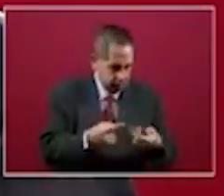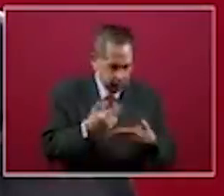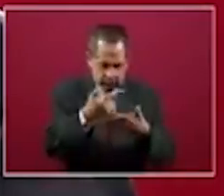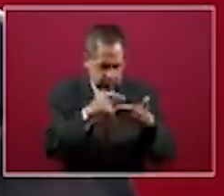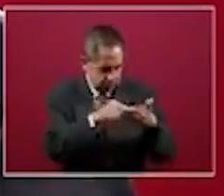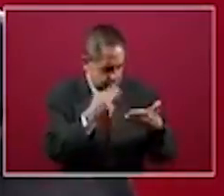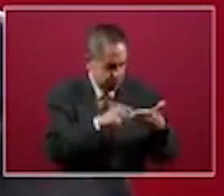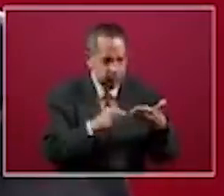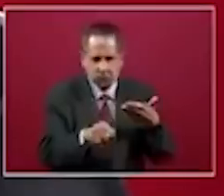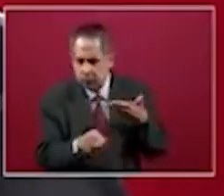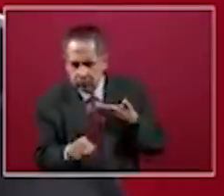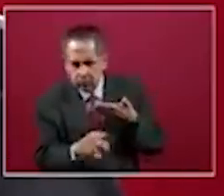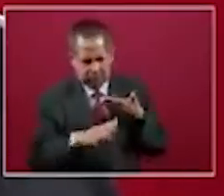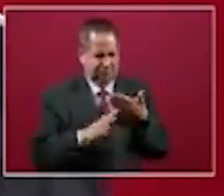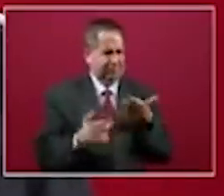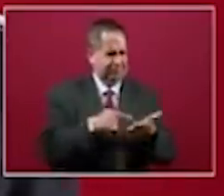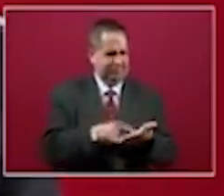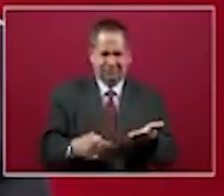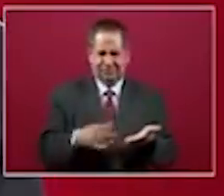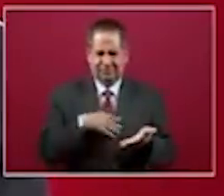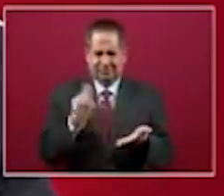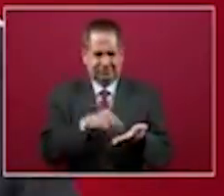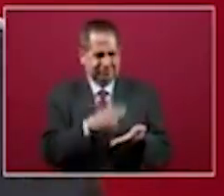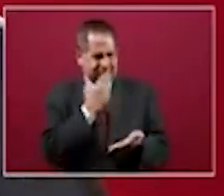niños, en algunos casos,